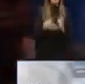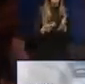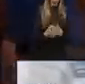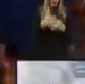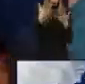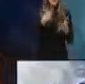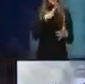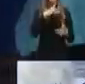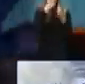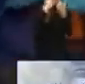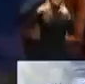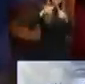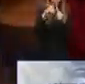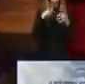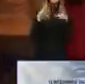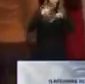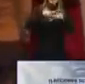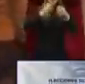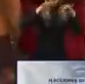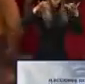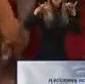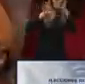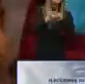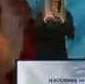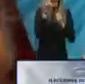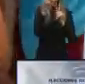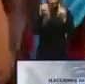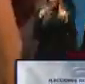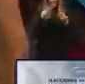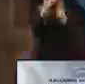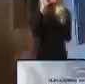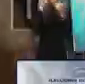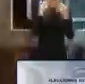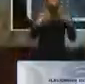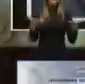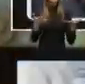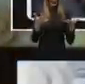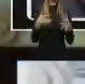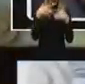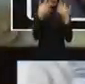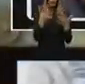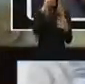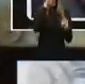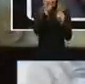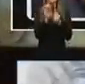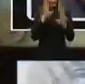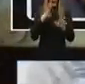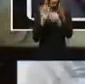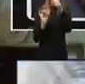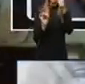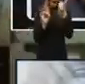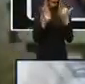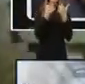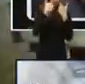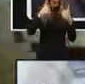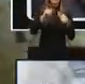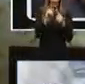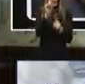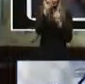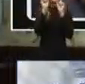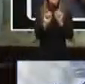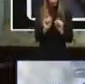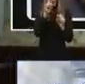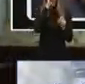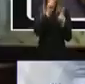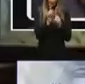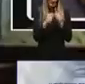se aglomeran un poco más, donde están todos aquí, y hay otros lugares donde se ponen del